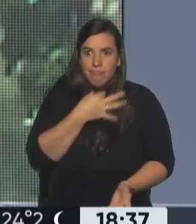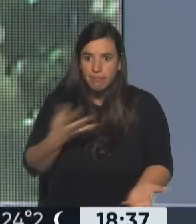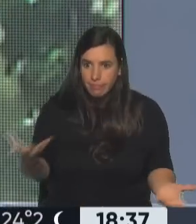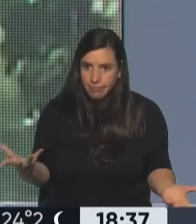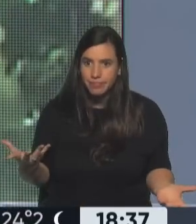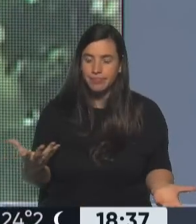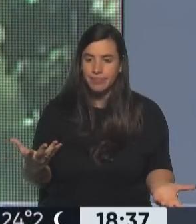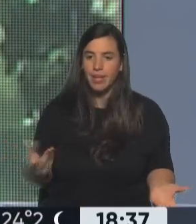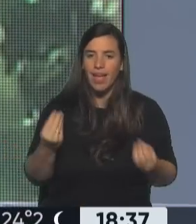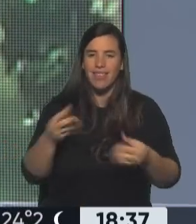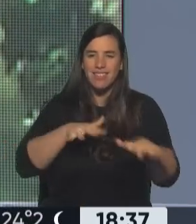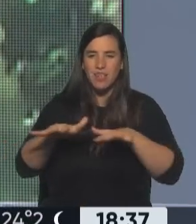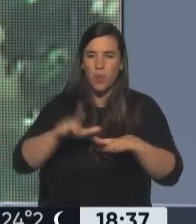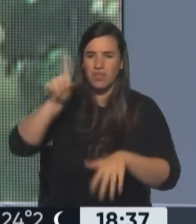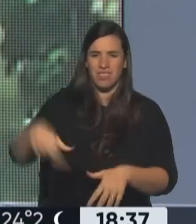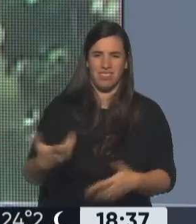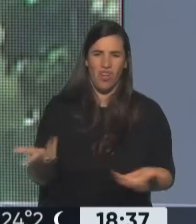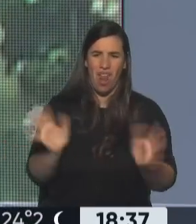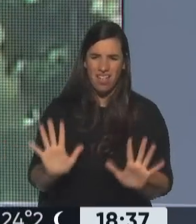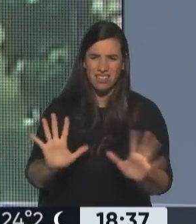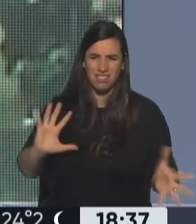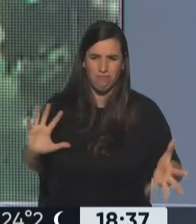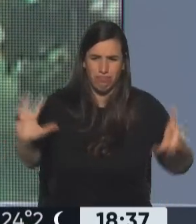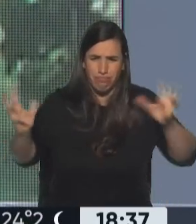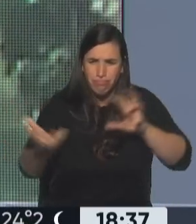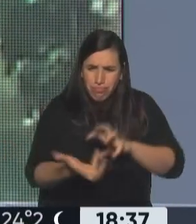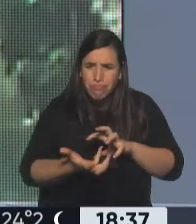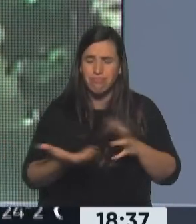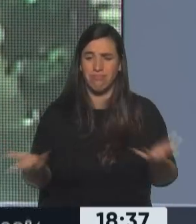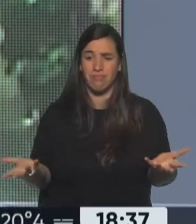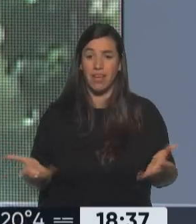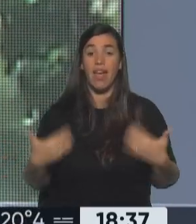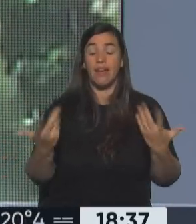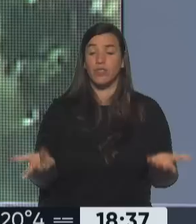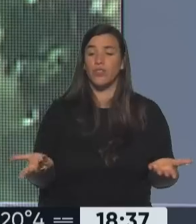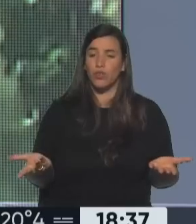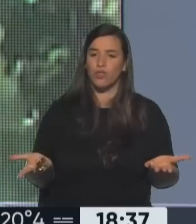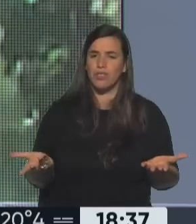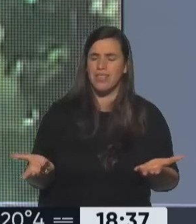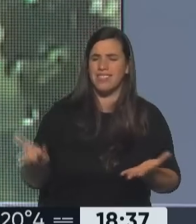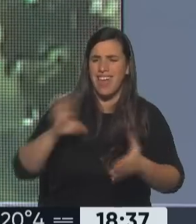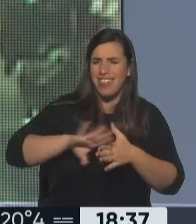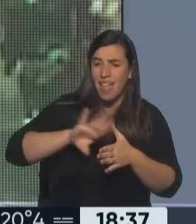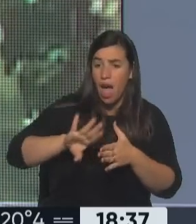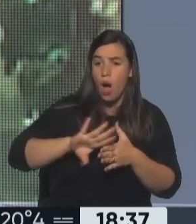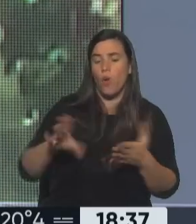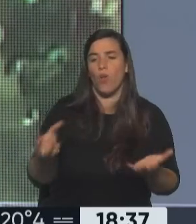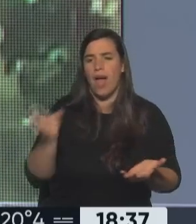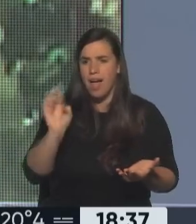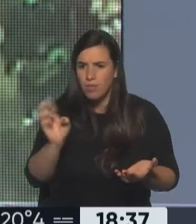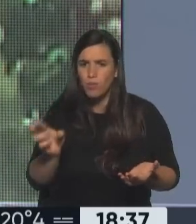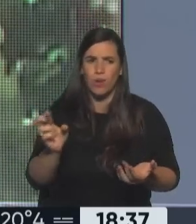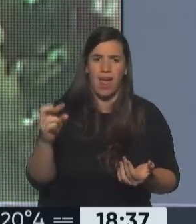lleva a una situación de esta naturaleza. Ante esa imposibilidad de endeudamiento en moneda dura, en dólares o en